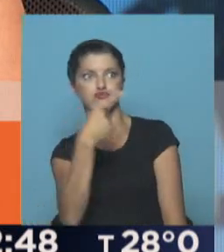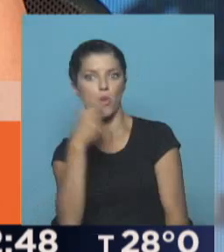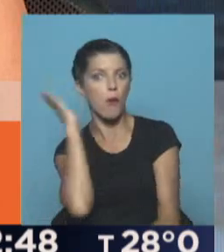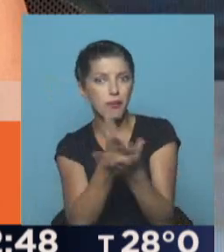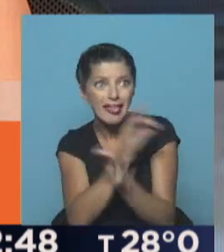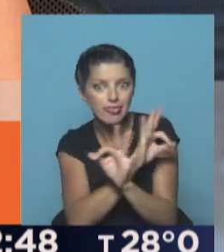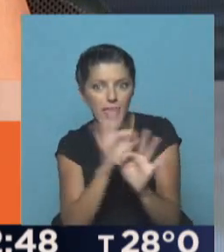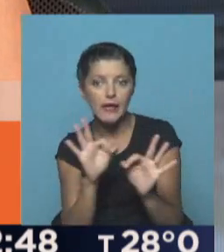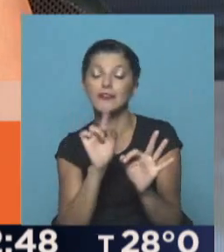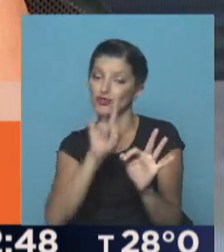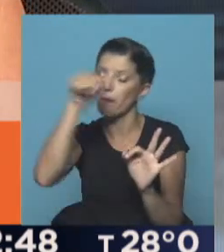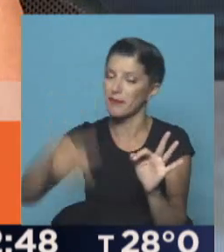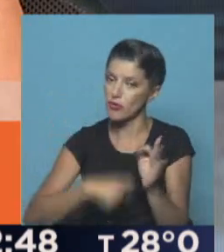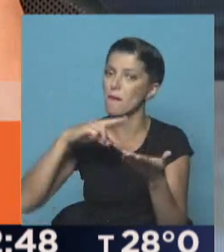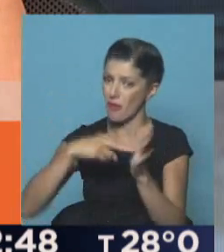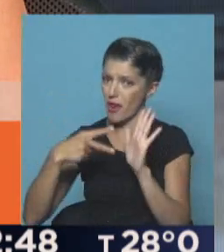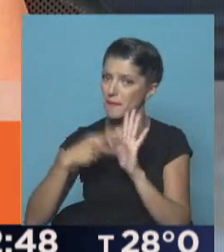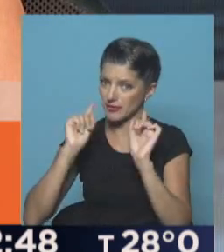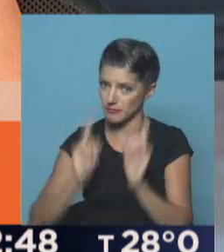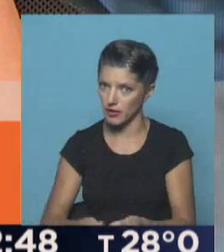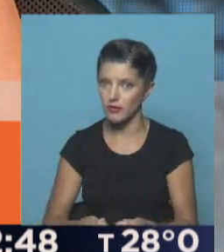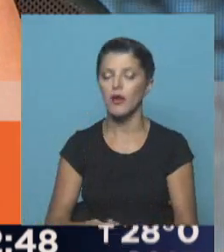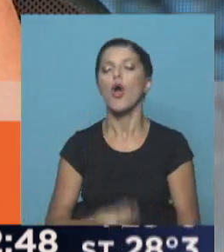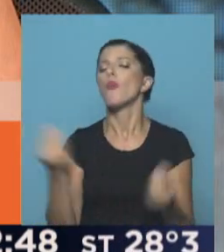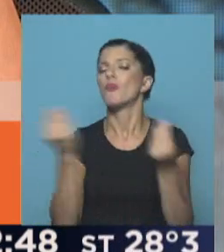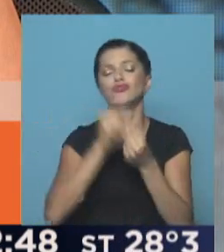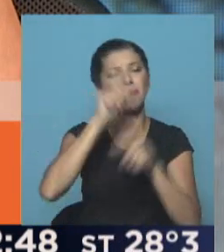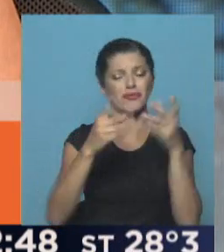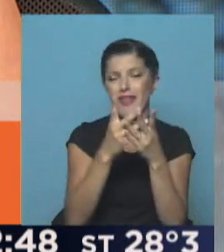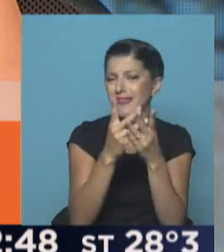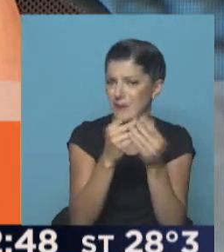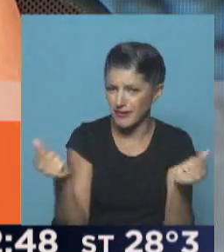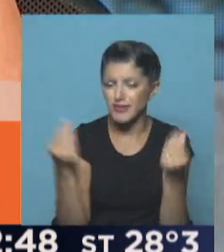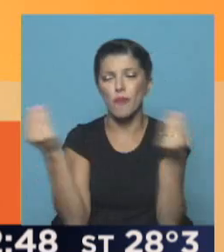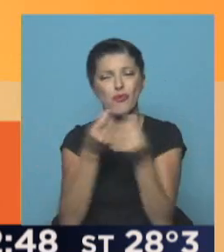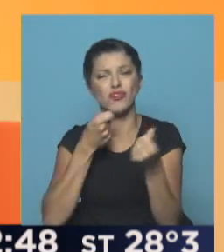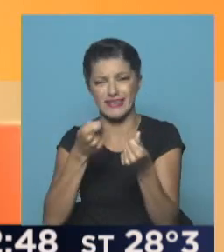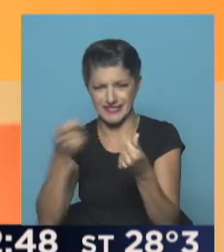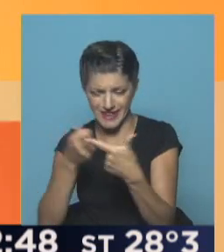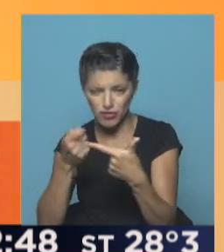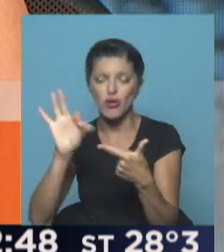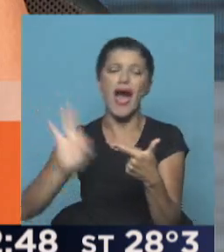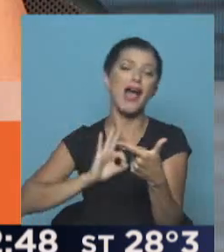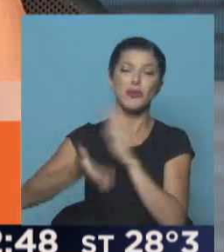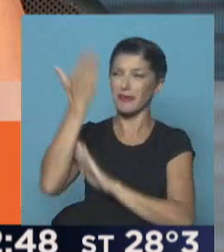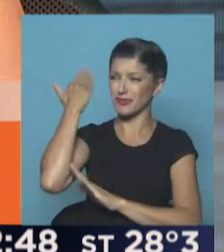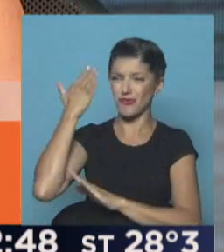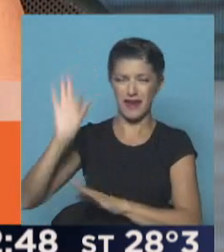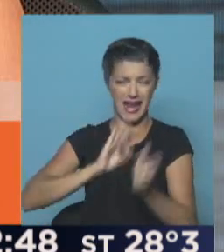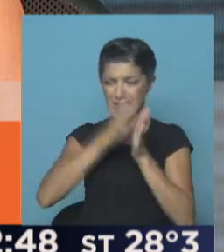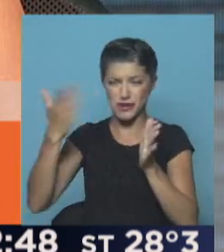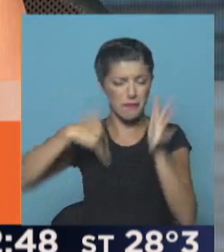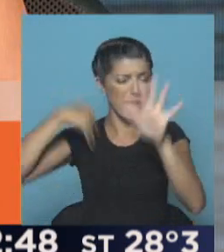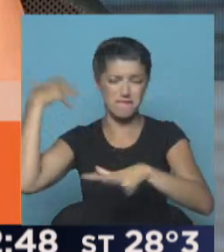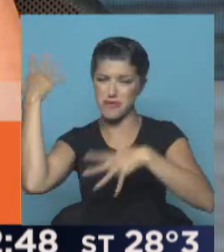Nieto le ha valido. Hubo desaparecidos, hubo decenas de miles de asesinatos, el año pasado fue el año más violento del gobierno de Enrique